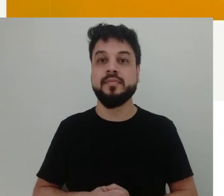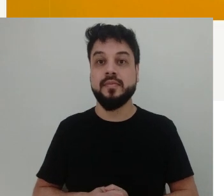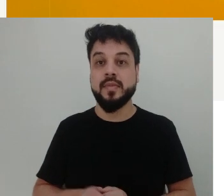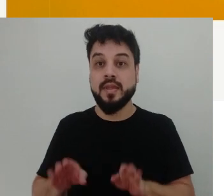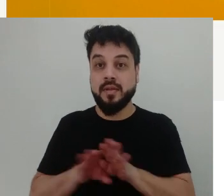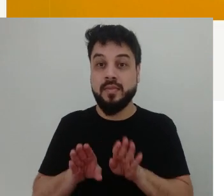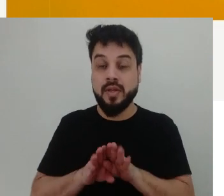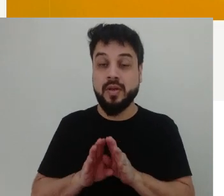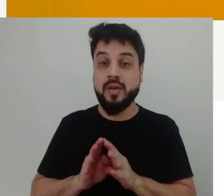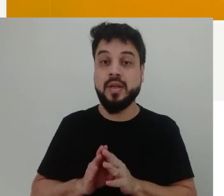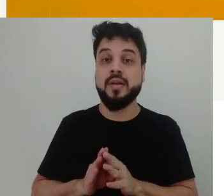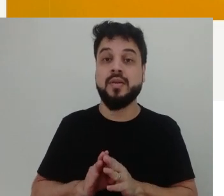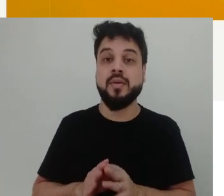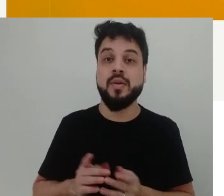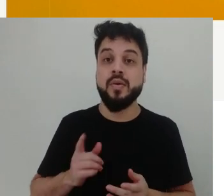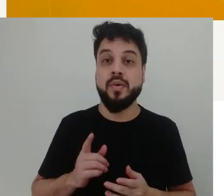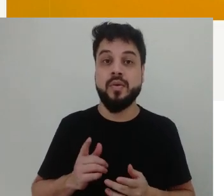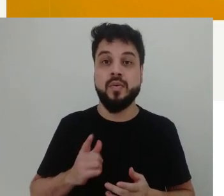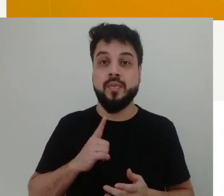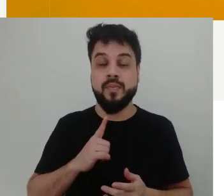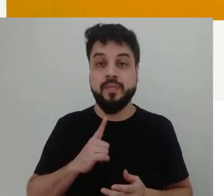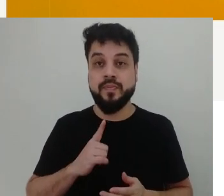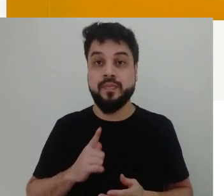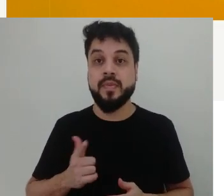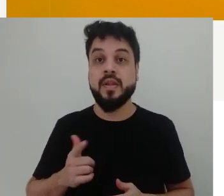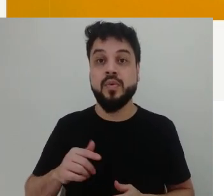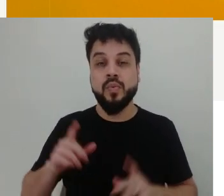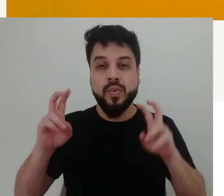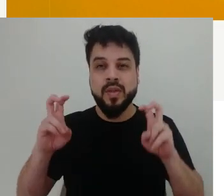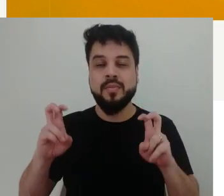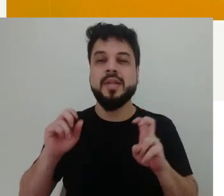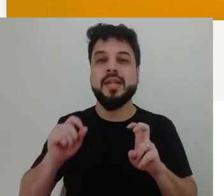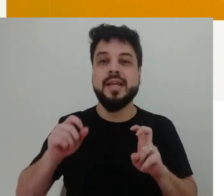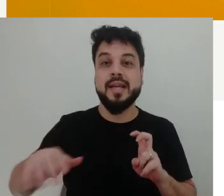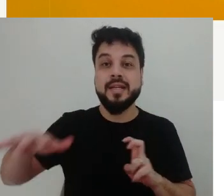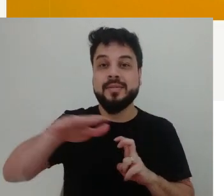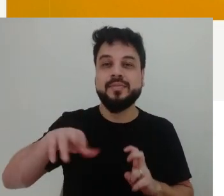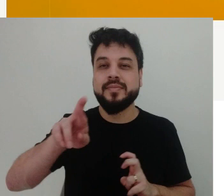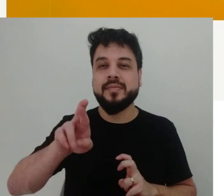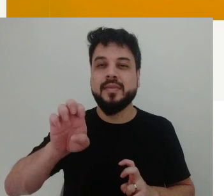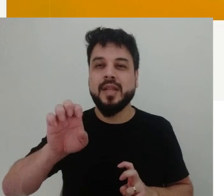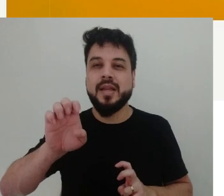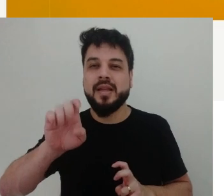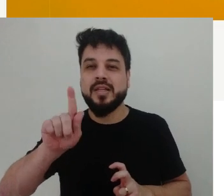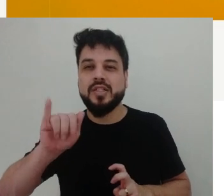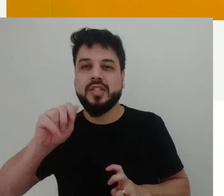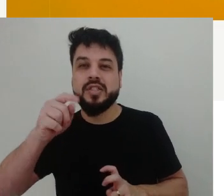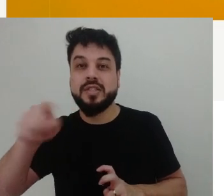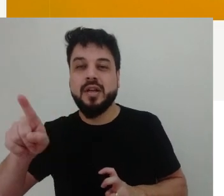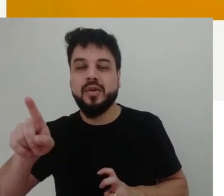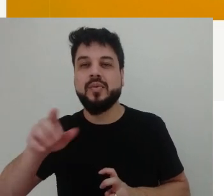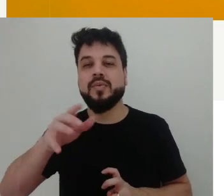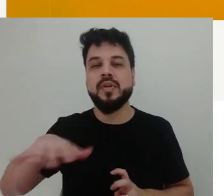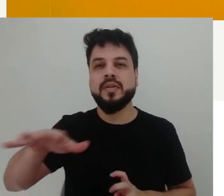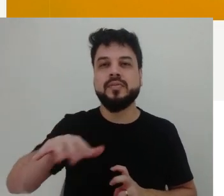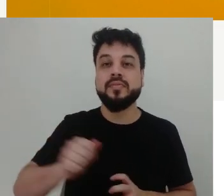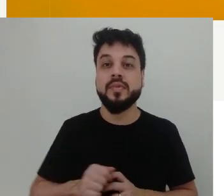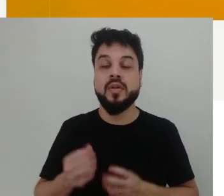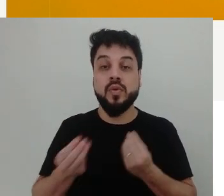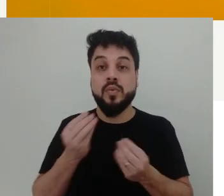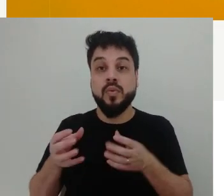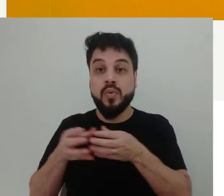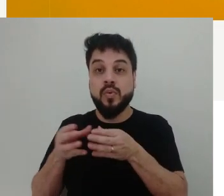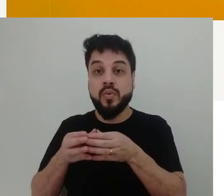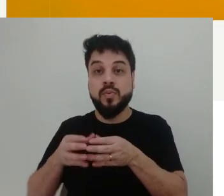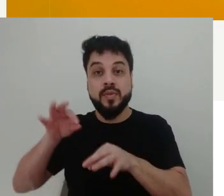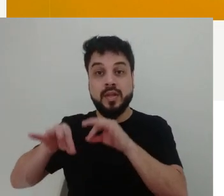parece desafiador para comprender en UNILA, donde vivimos la interdisciplinaridad desde los primeros semestres, inclusive con el ciclo